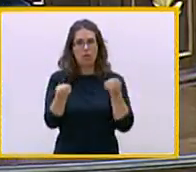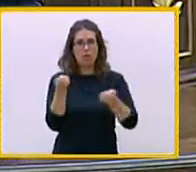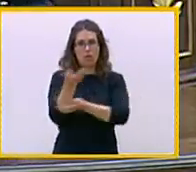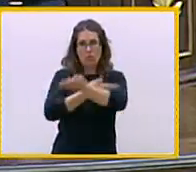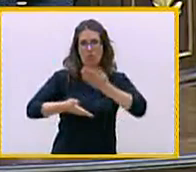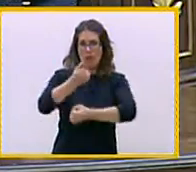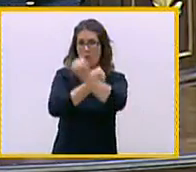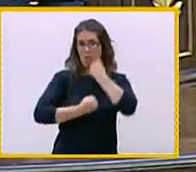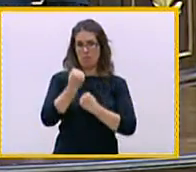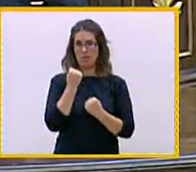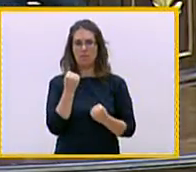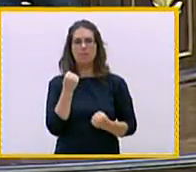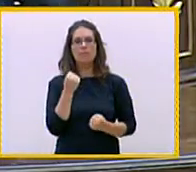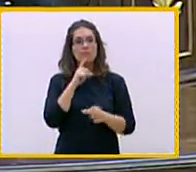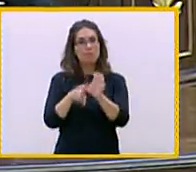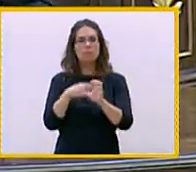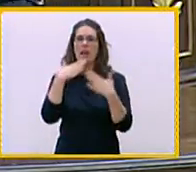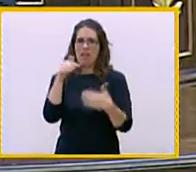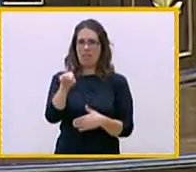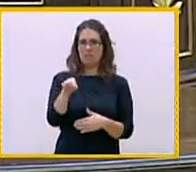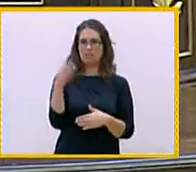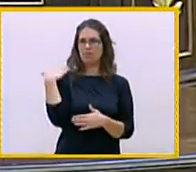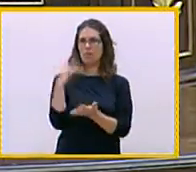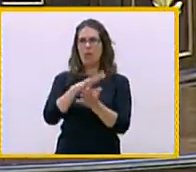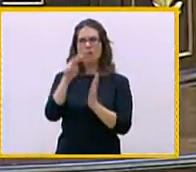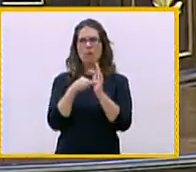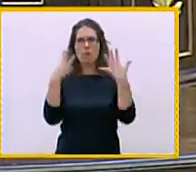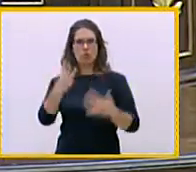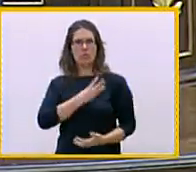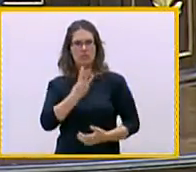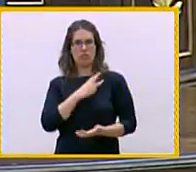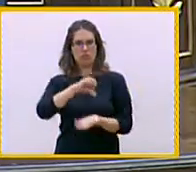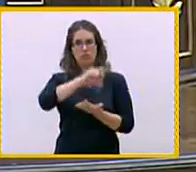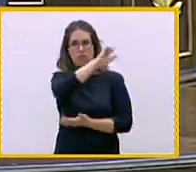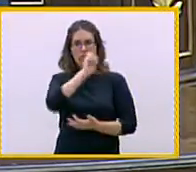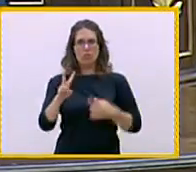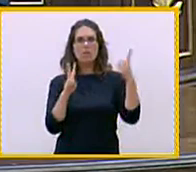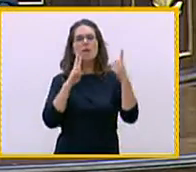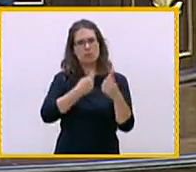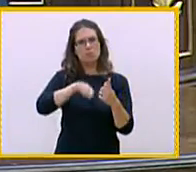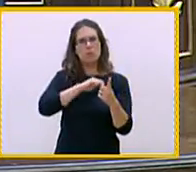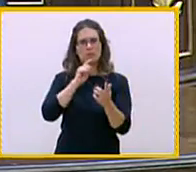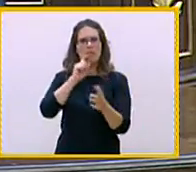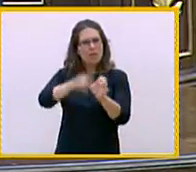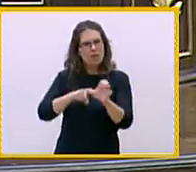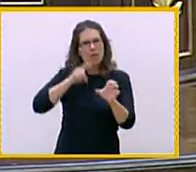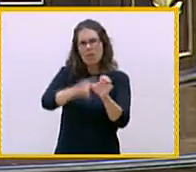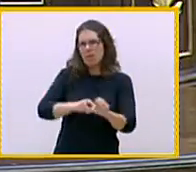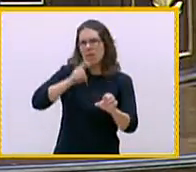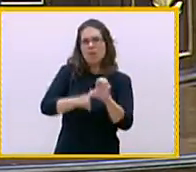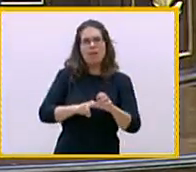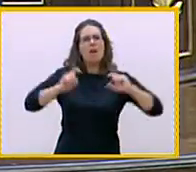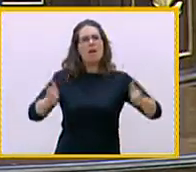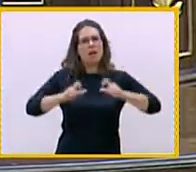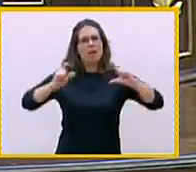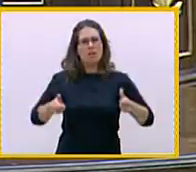excelencia. Desde su cumbre en Washington en 2008, España ha participado activamente en todas las reuniones ministeriales y cumbres